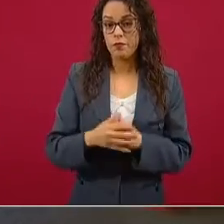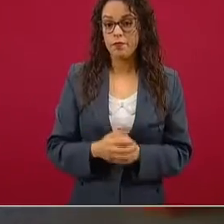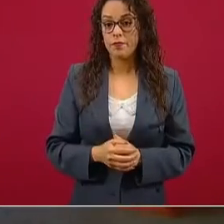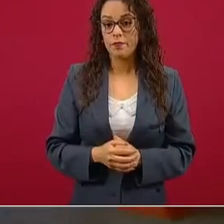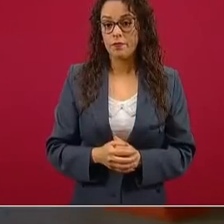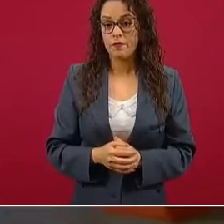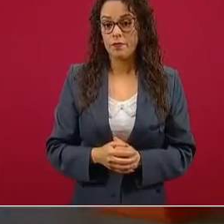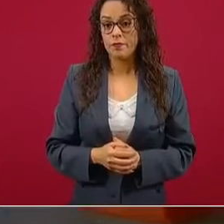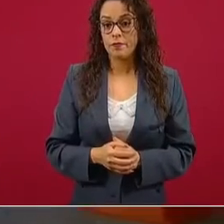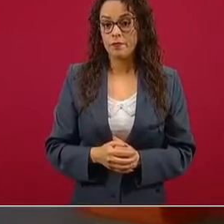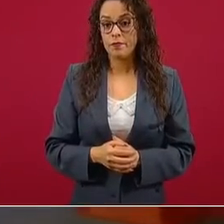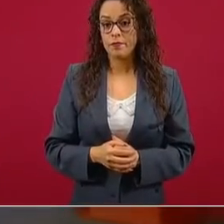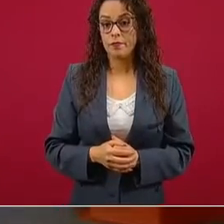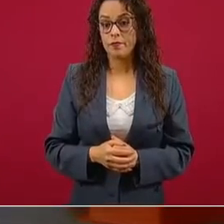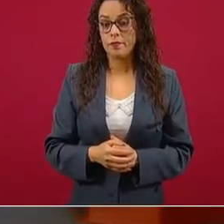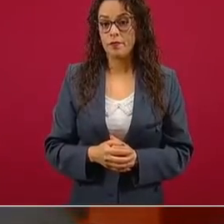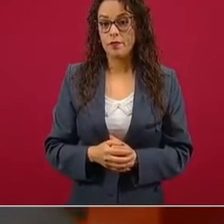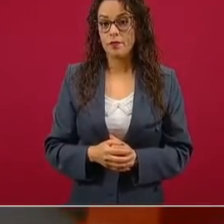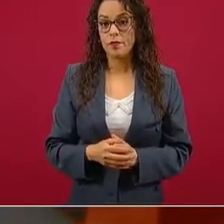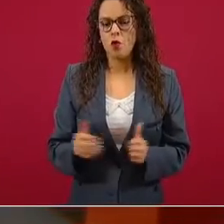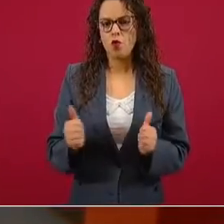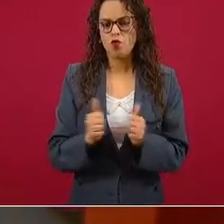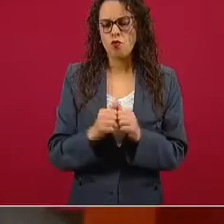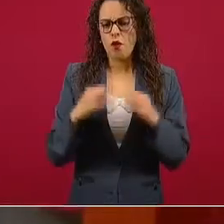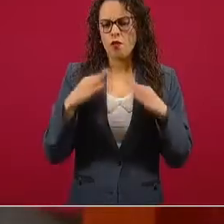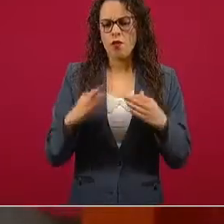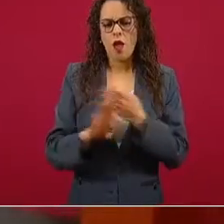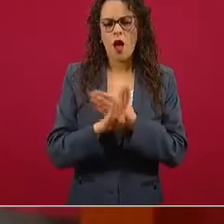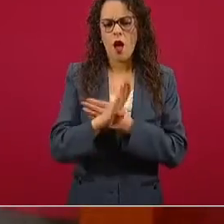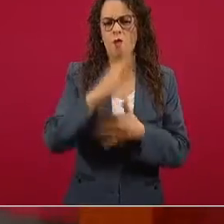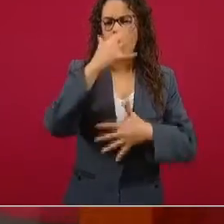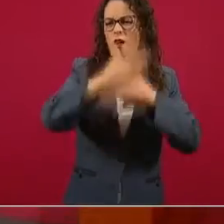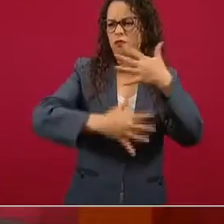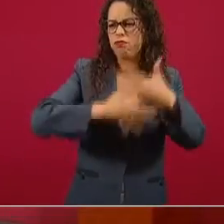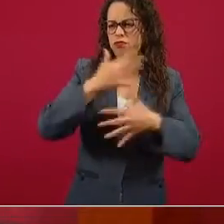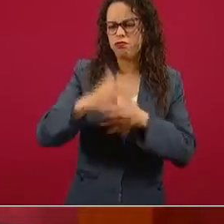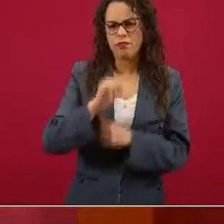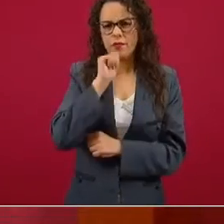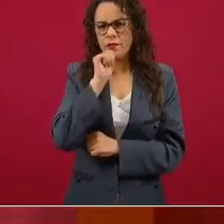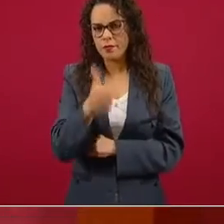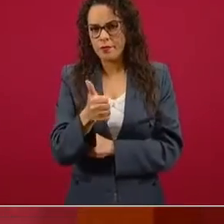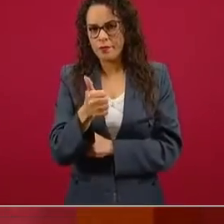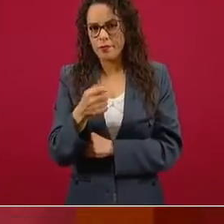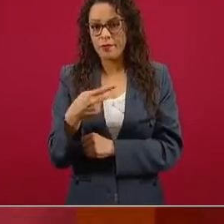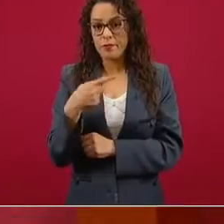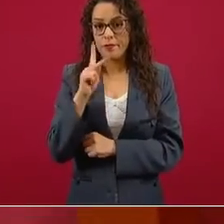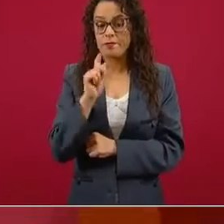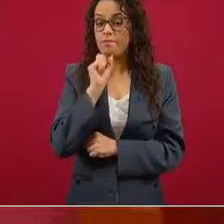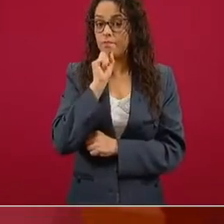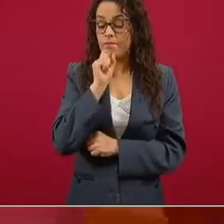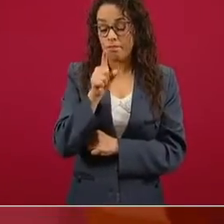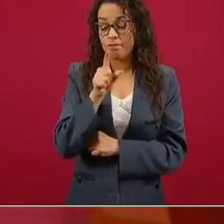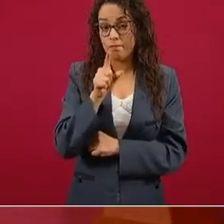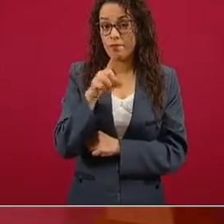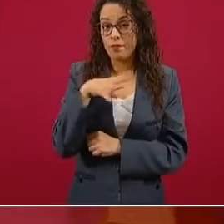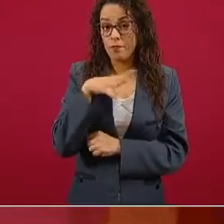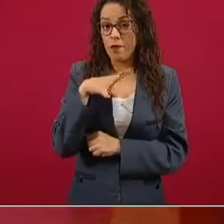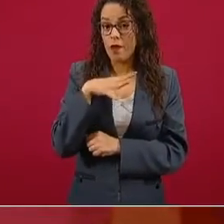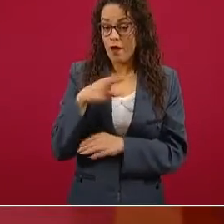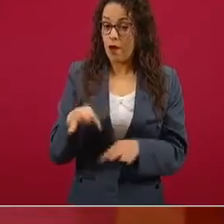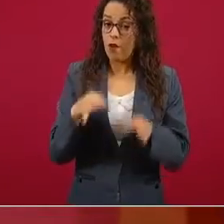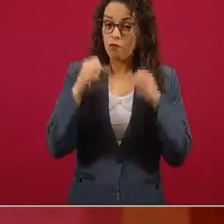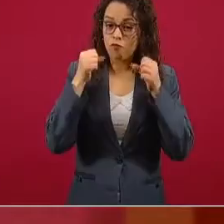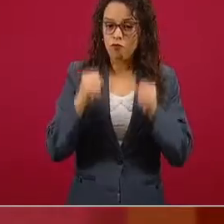es pacífico, pero igual de profundo que como fue la independencia,